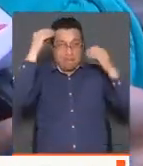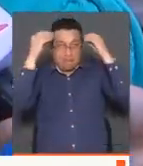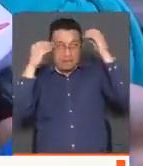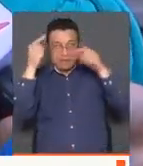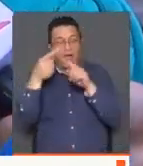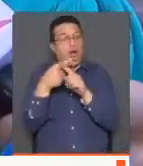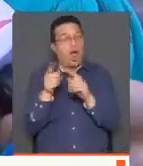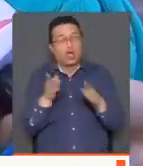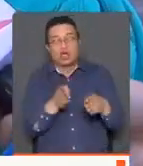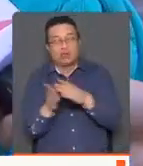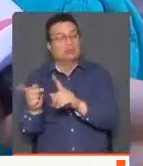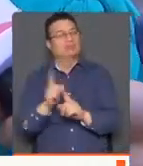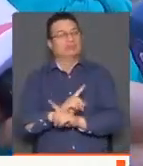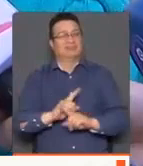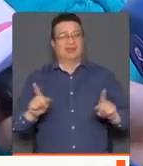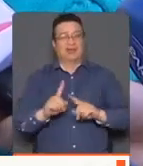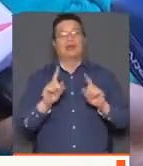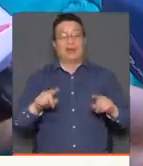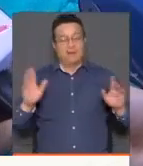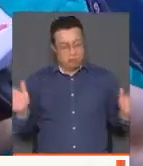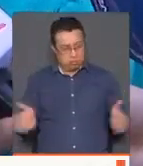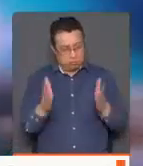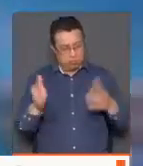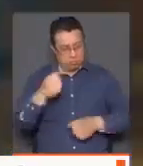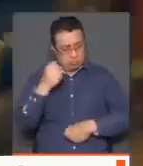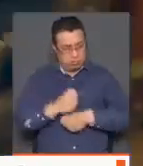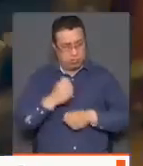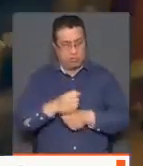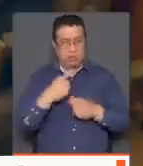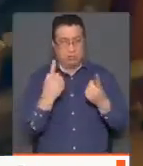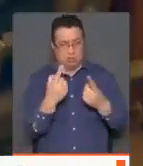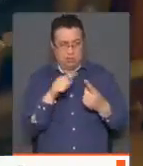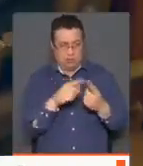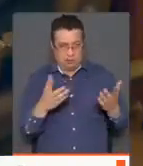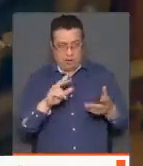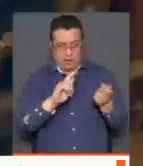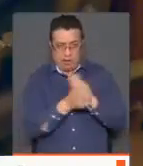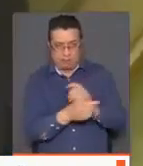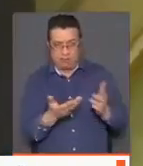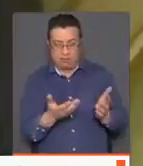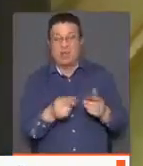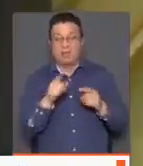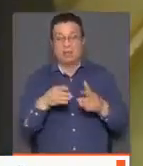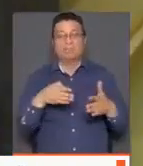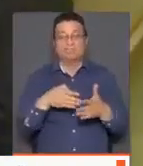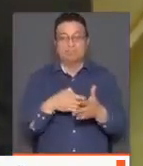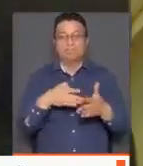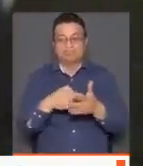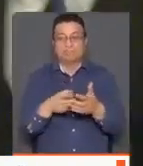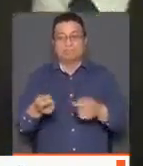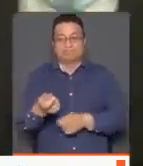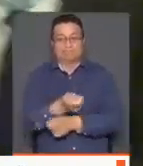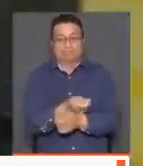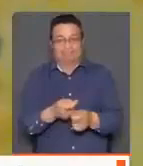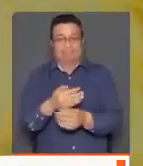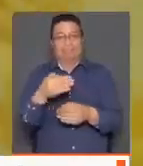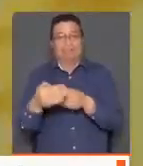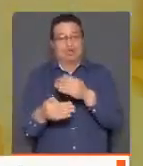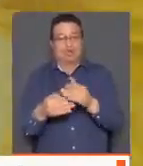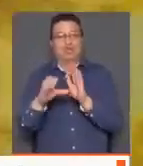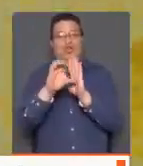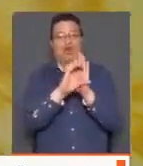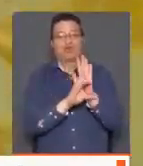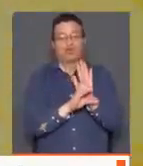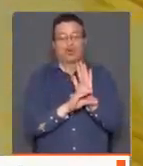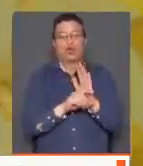que más bien ponerle todo el empuje y el empeño al plan A. Así de entrampadas están las negociaciones del proceso constituyente, tanto